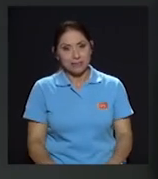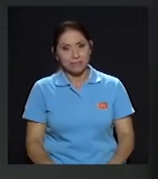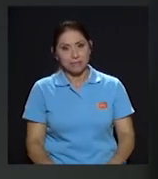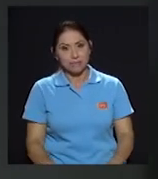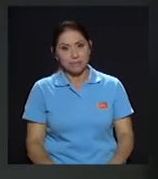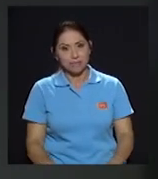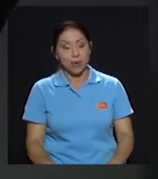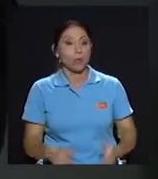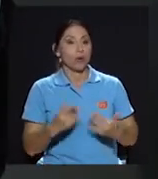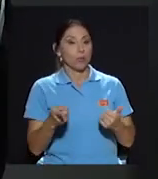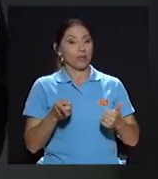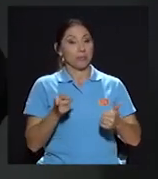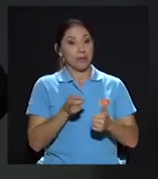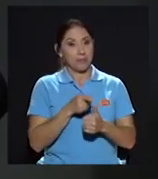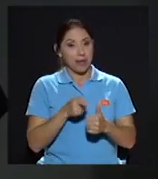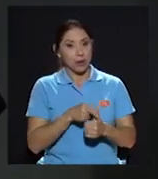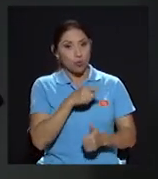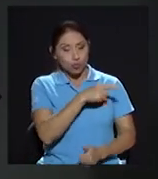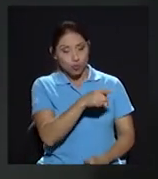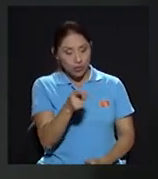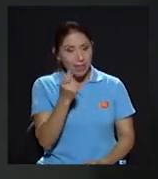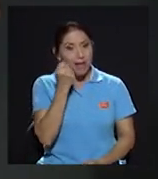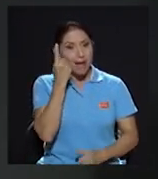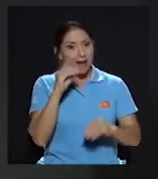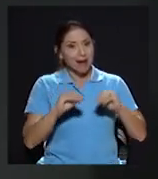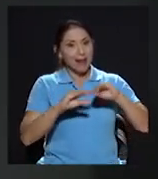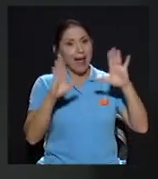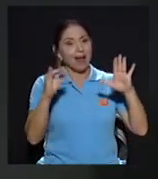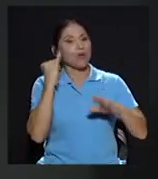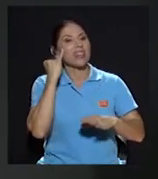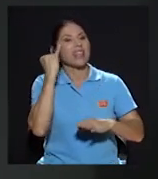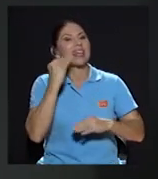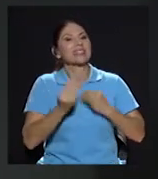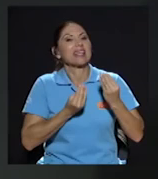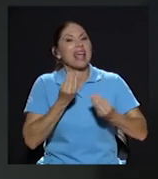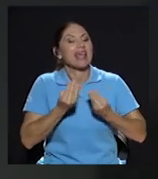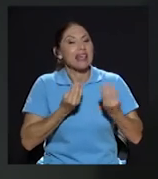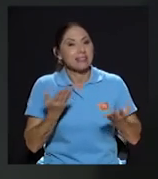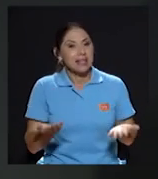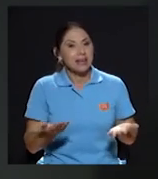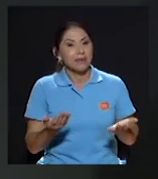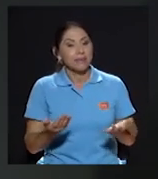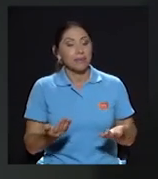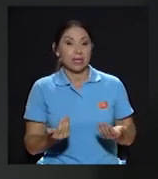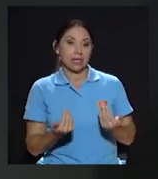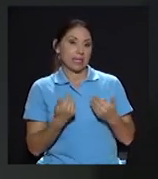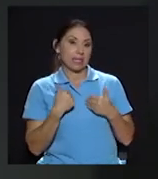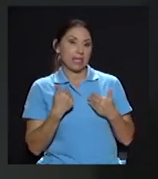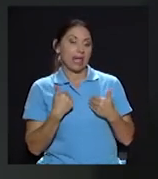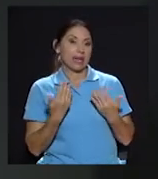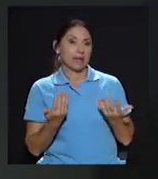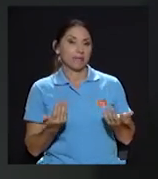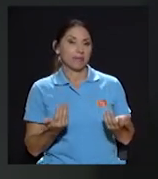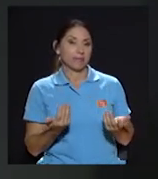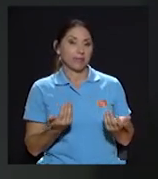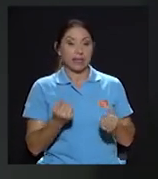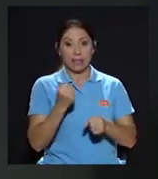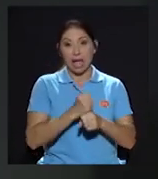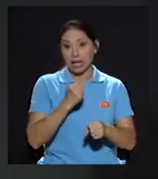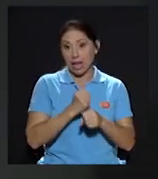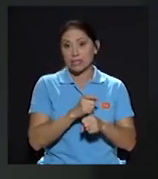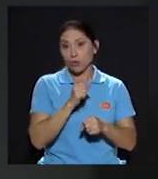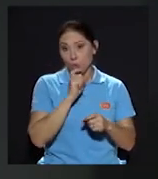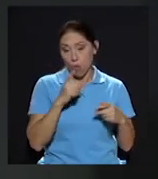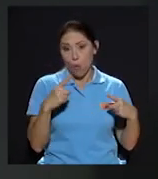primero muy clara las ideas de lo que hay que hacer y tiene unas tareas complejas